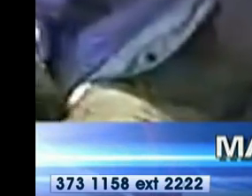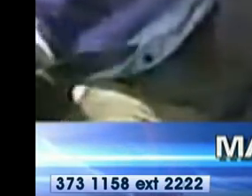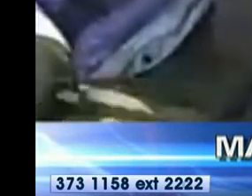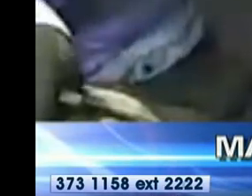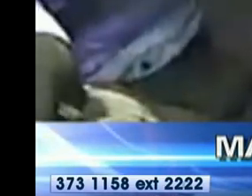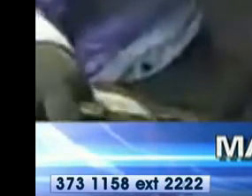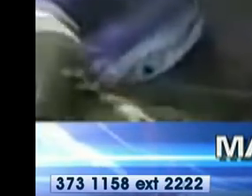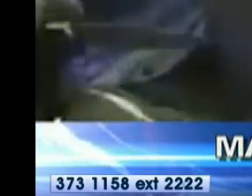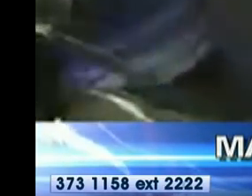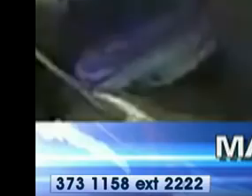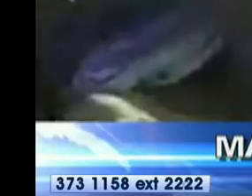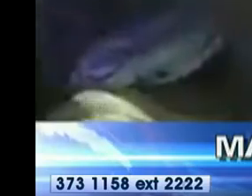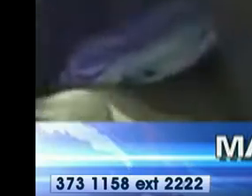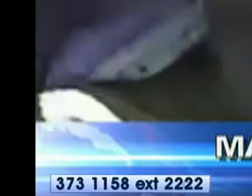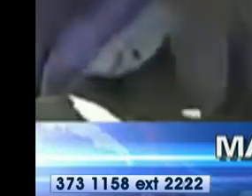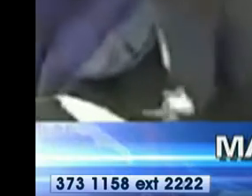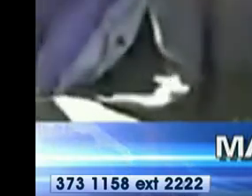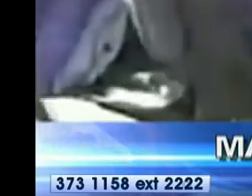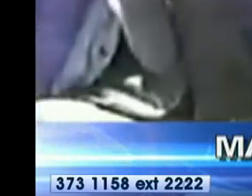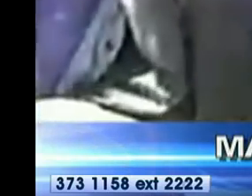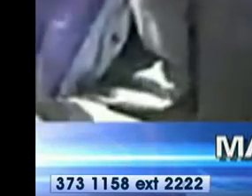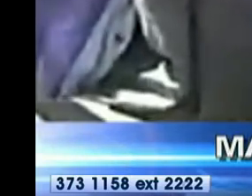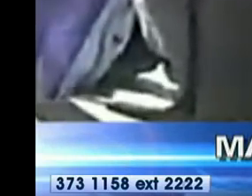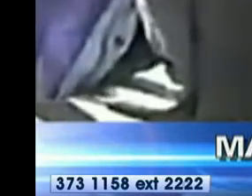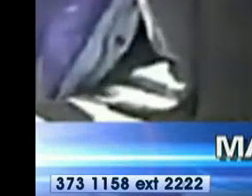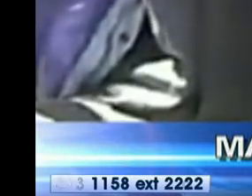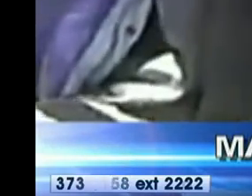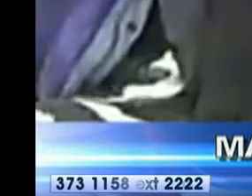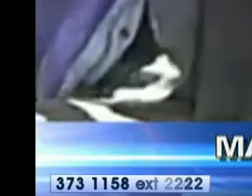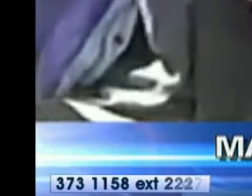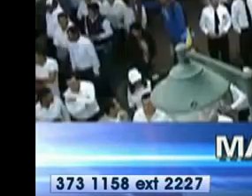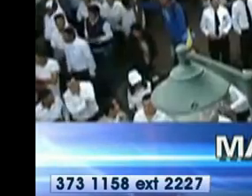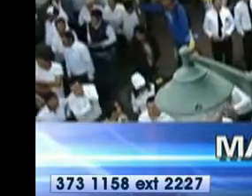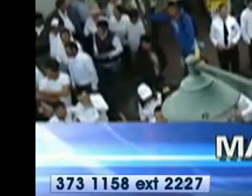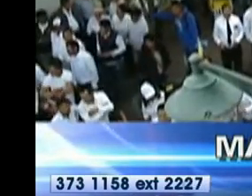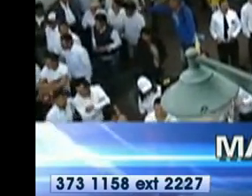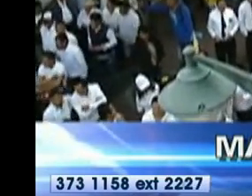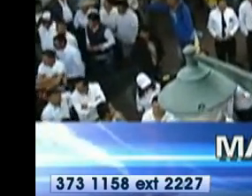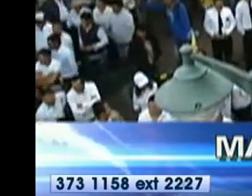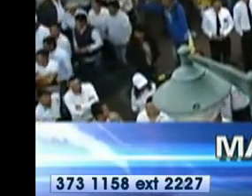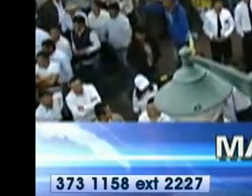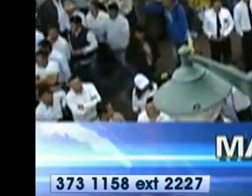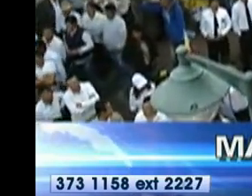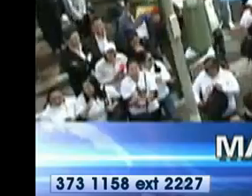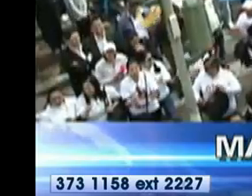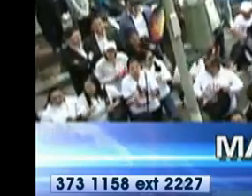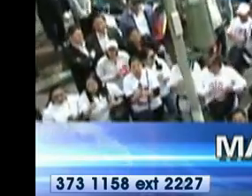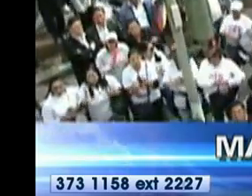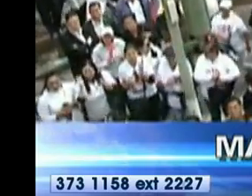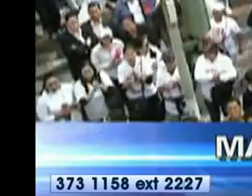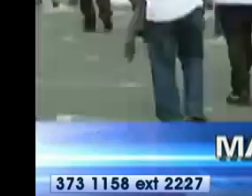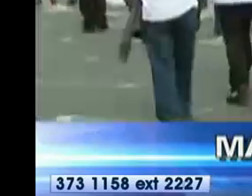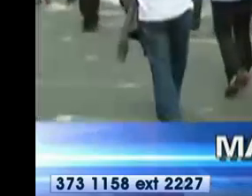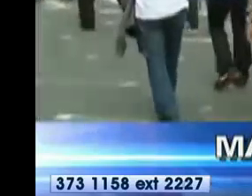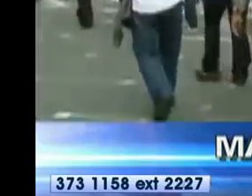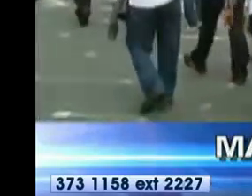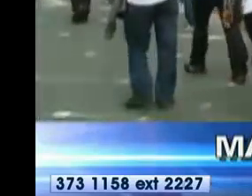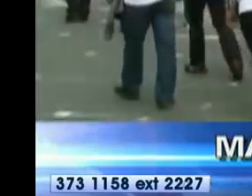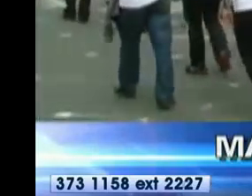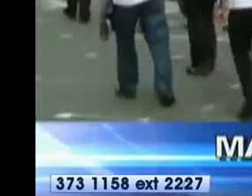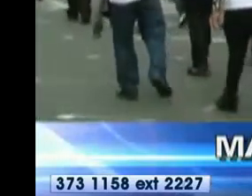el asesinato del taxista en Ambato. En esa ciudad, cientos de personas